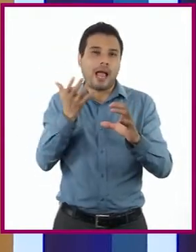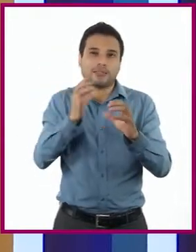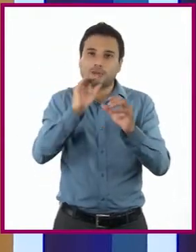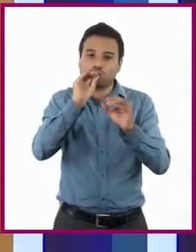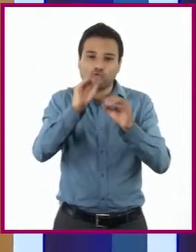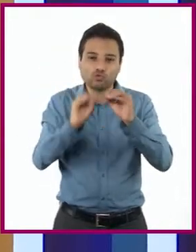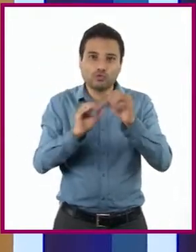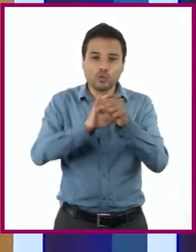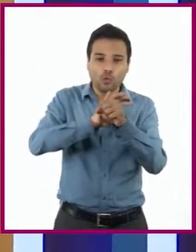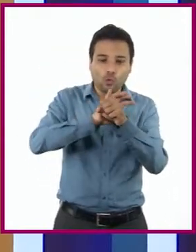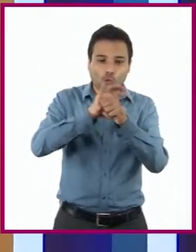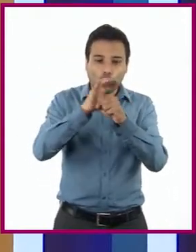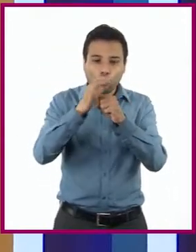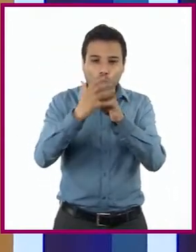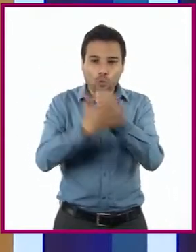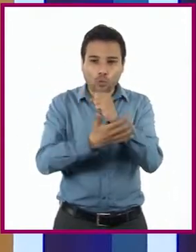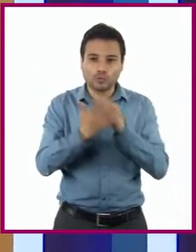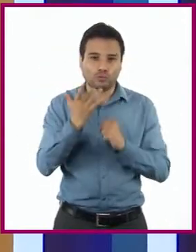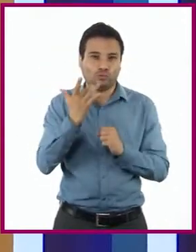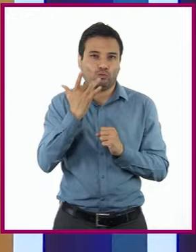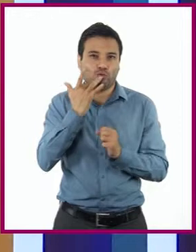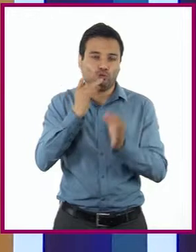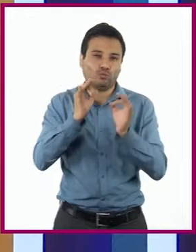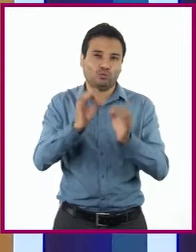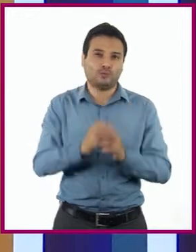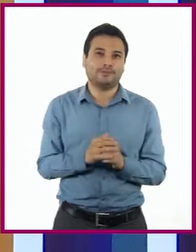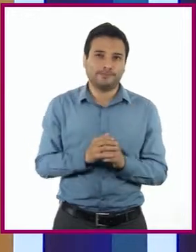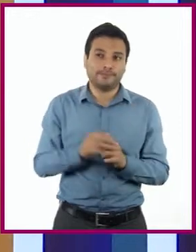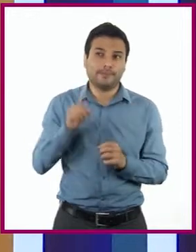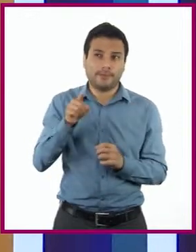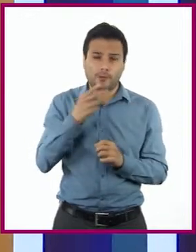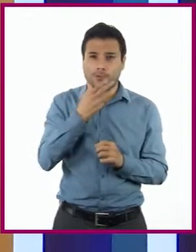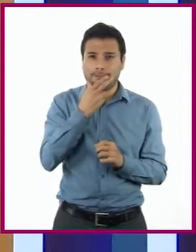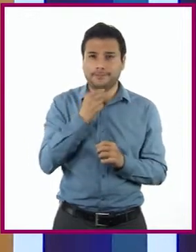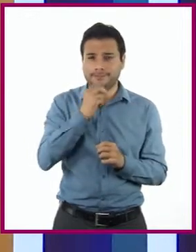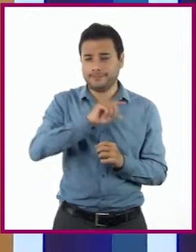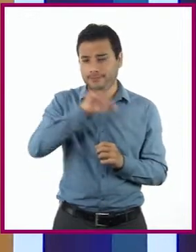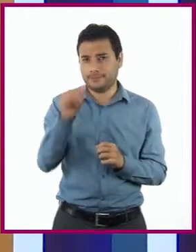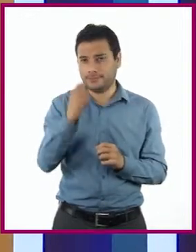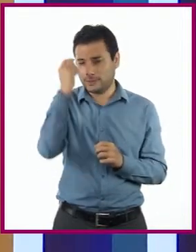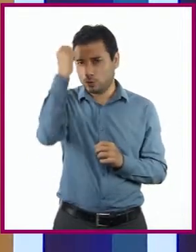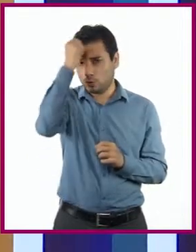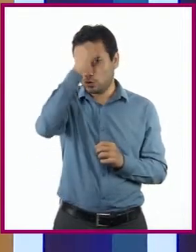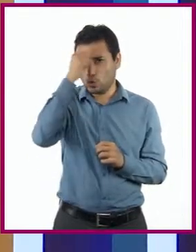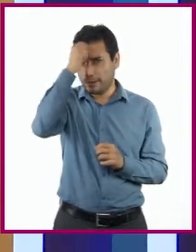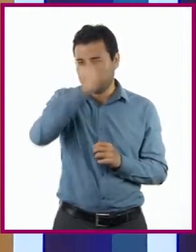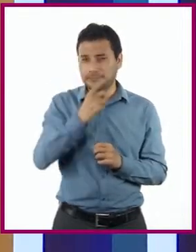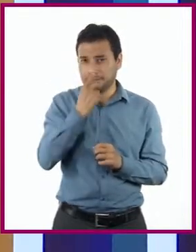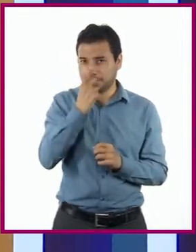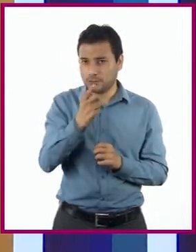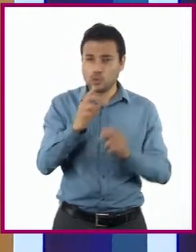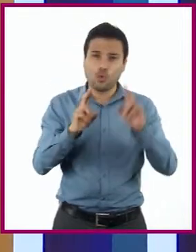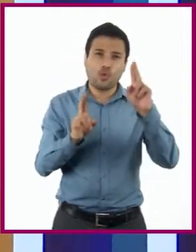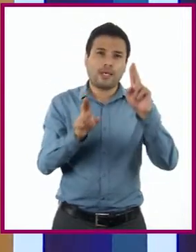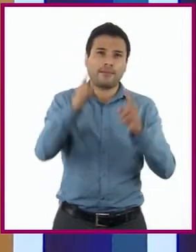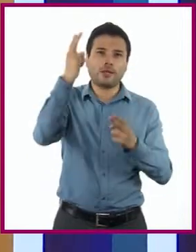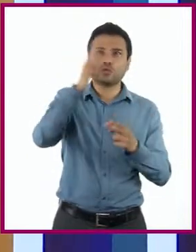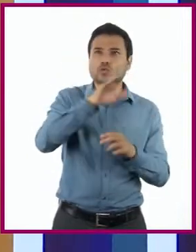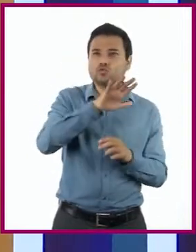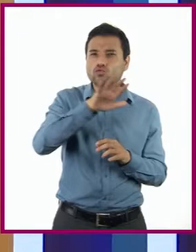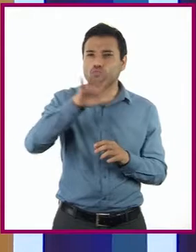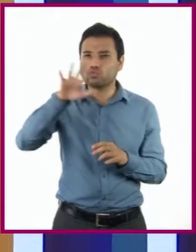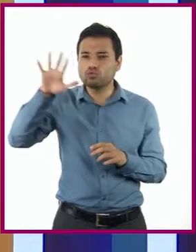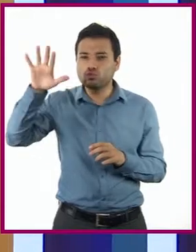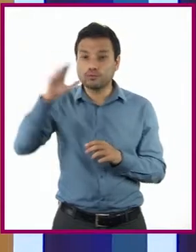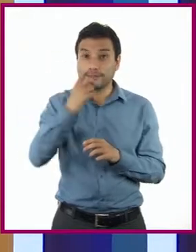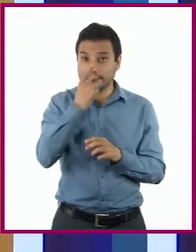homogénea. Incorporó esta forma en su teoría acerca de cómo estaban conformado el universo. Propuso